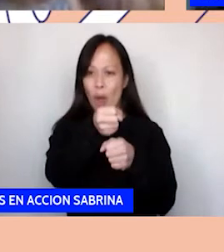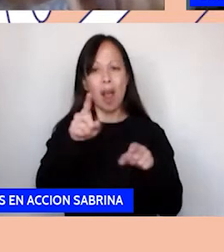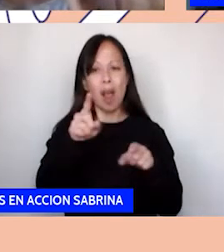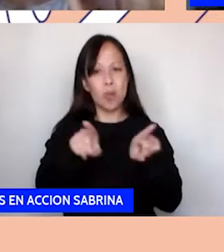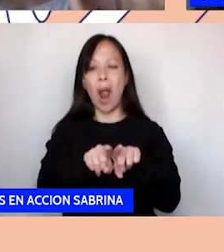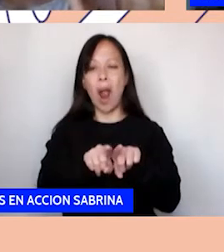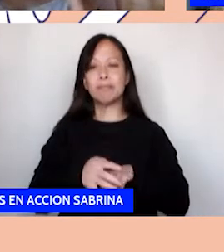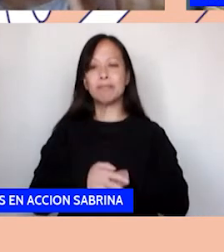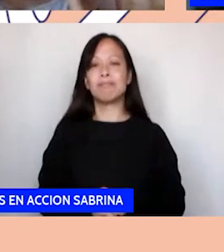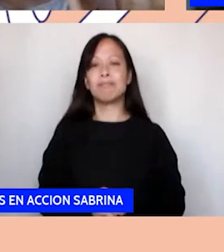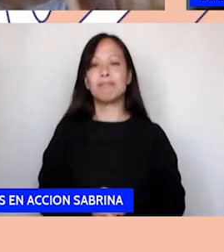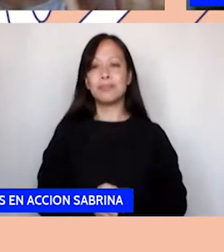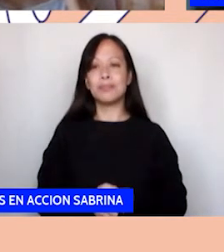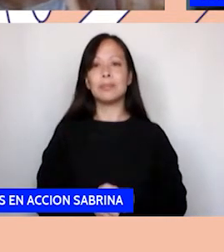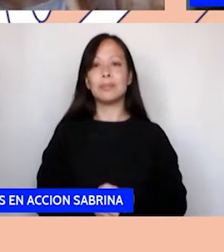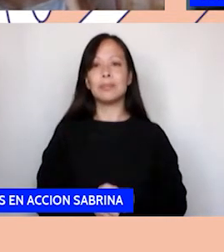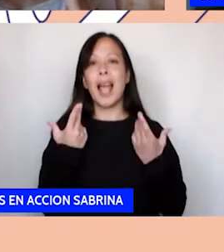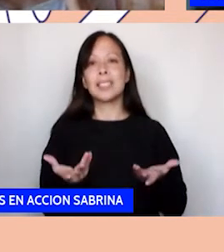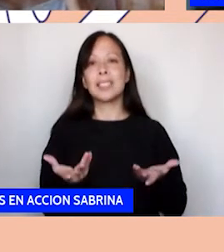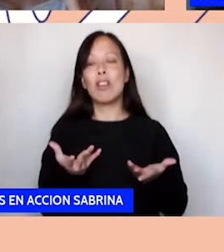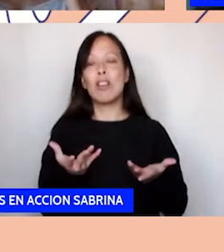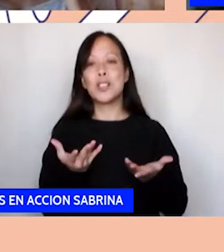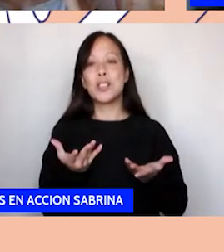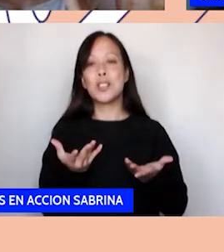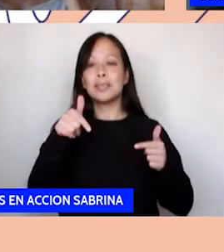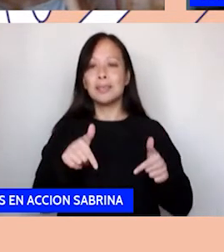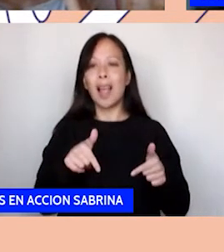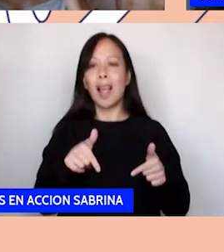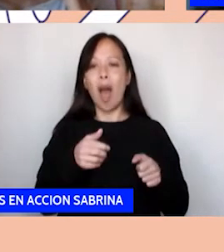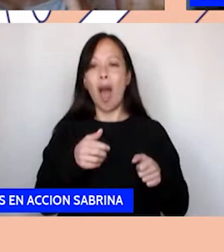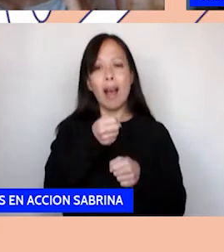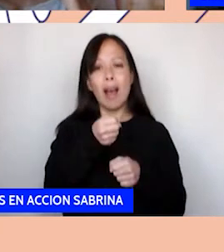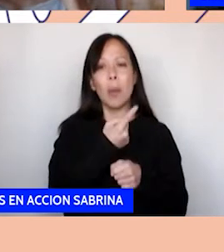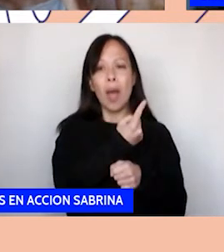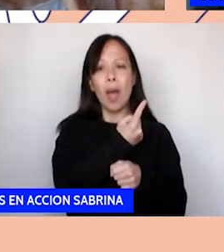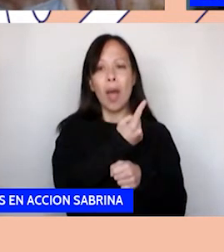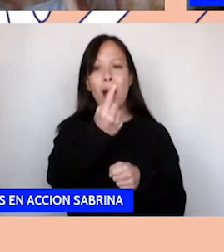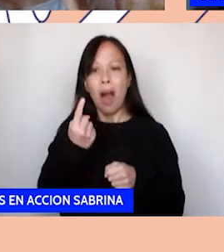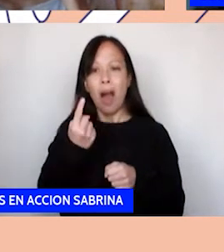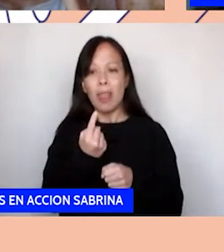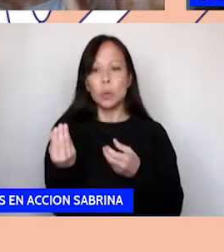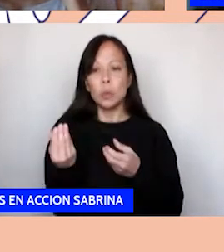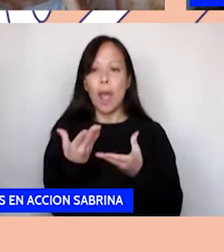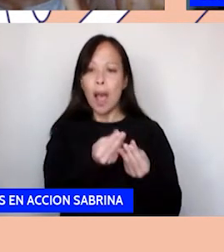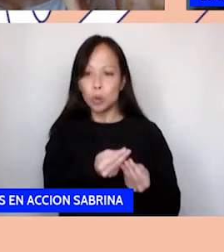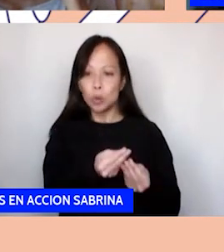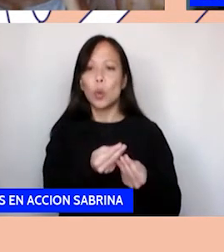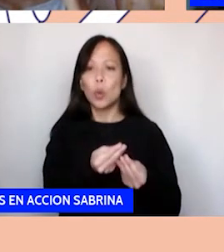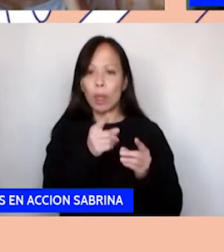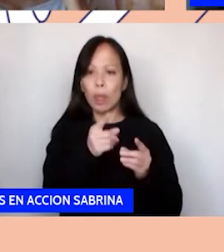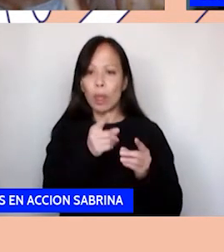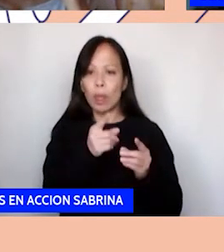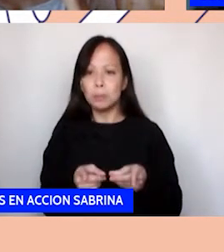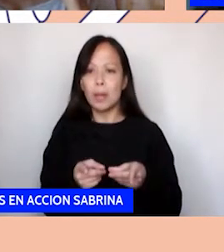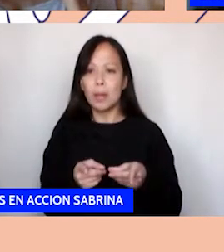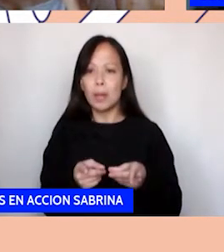tratando de hacer de lo nuestro, un granito de arena, aportar como para que haya más contenido en español para que las